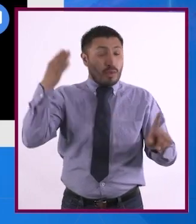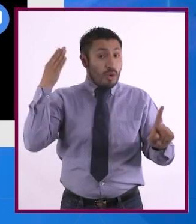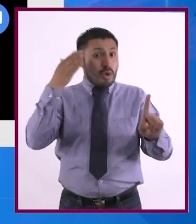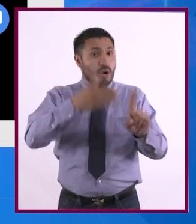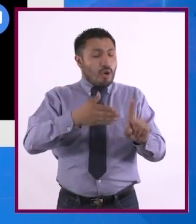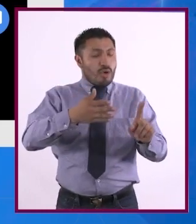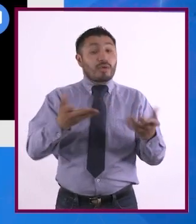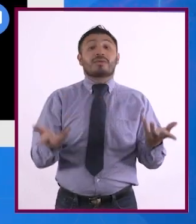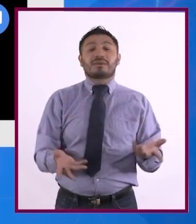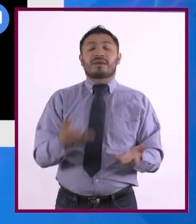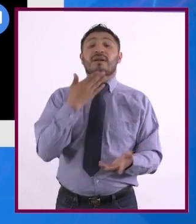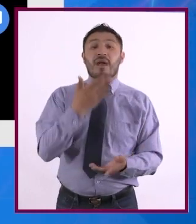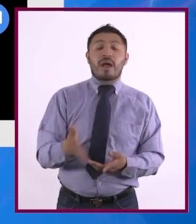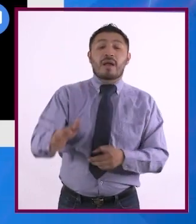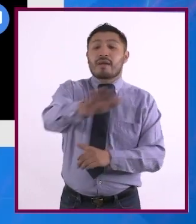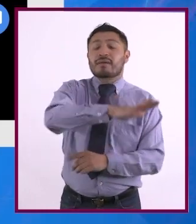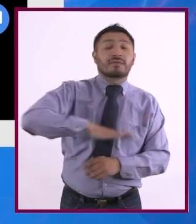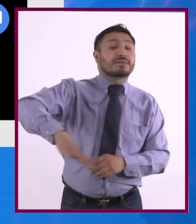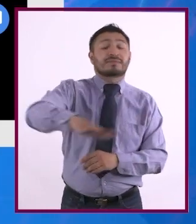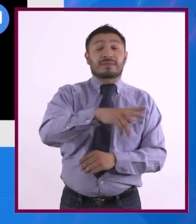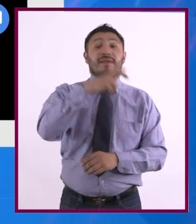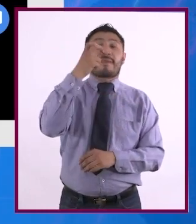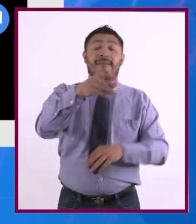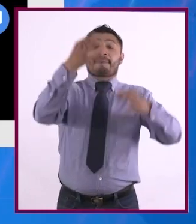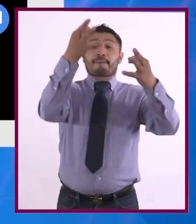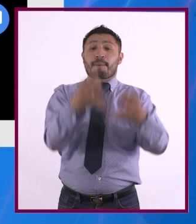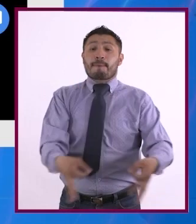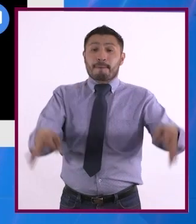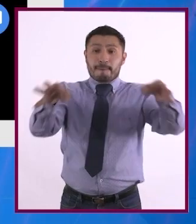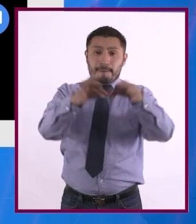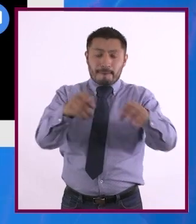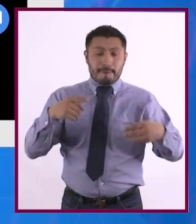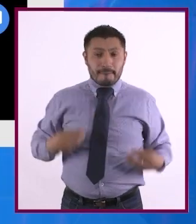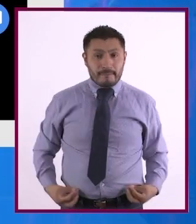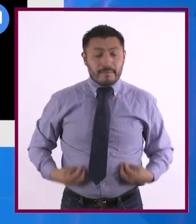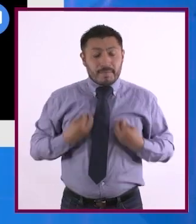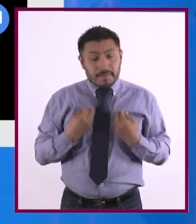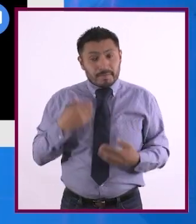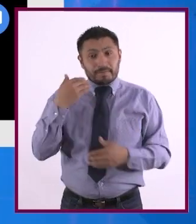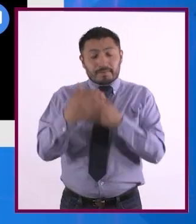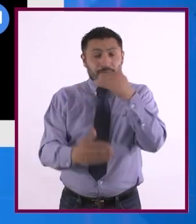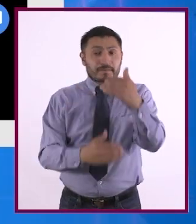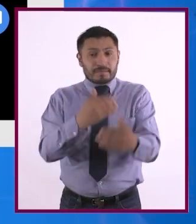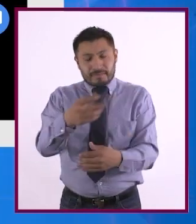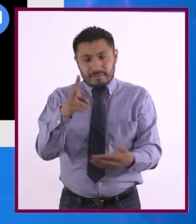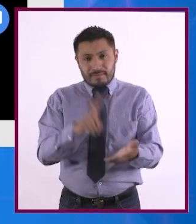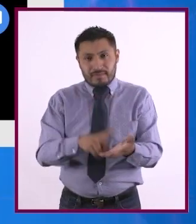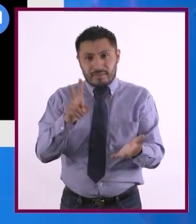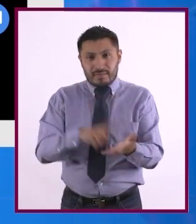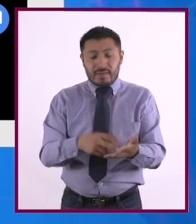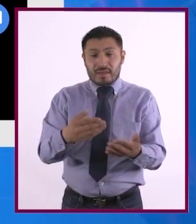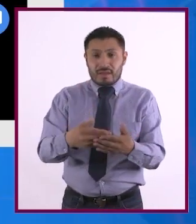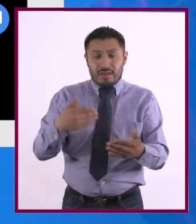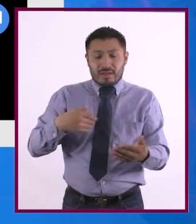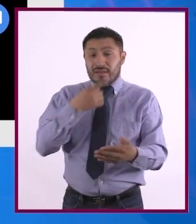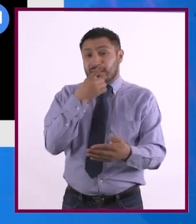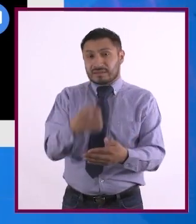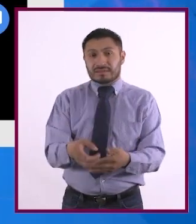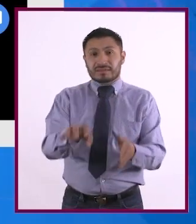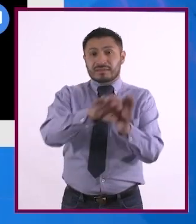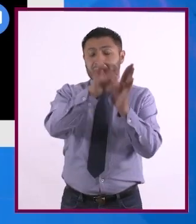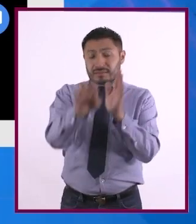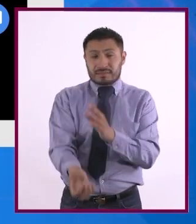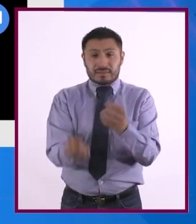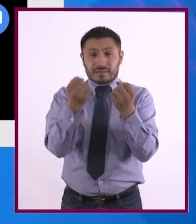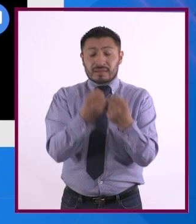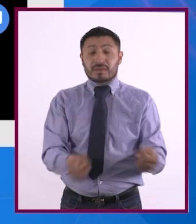y orientada hacia el bien común. Y esto es trascendental para vivir a su vez estos valores que yo mencionaba antes, pero también una sociedad